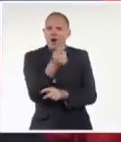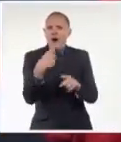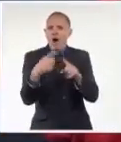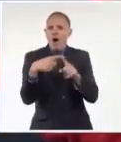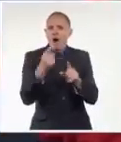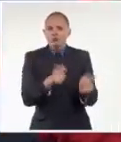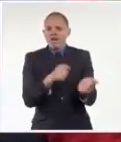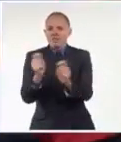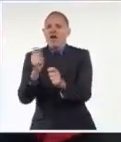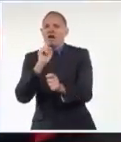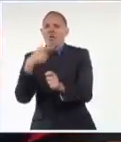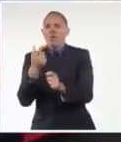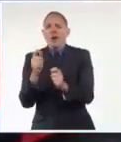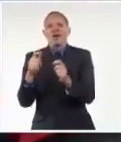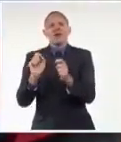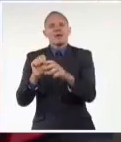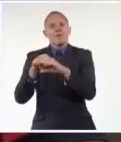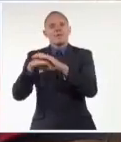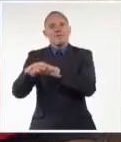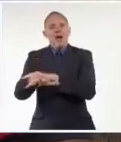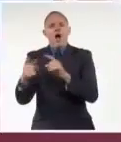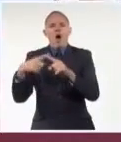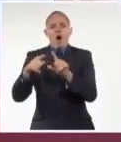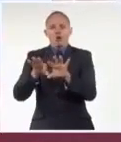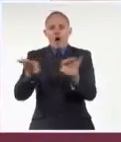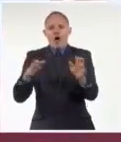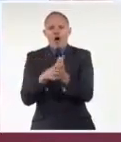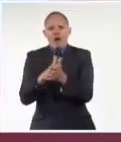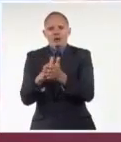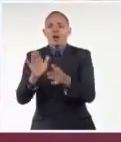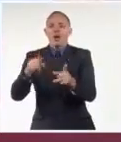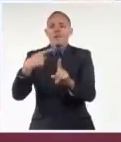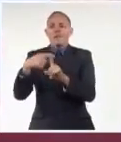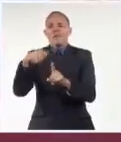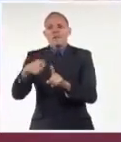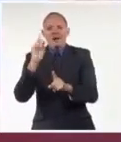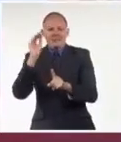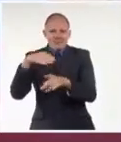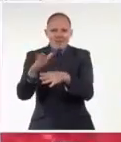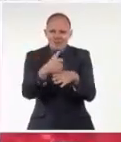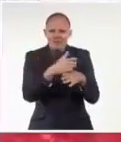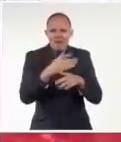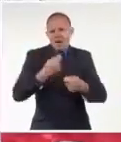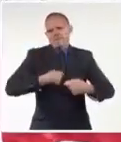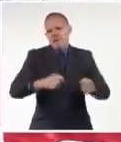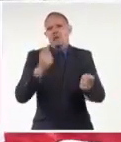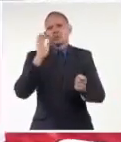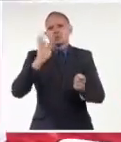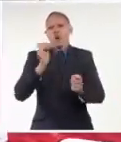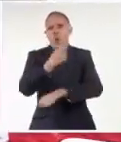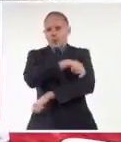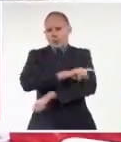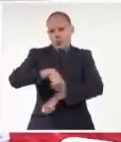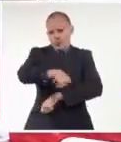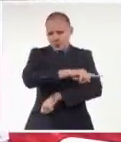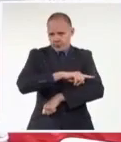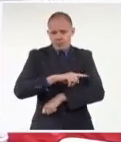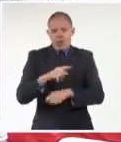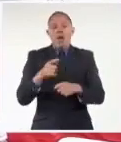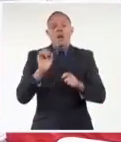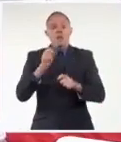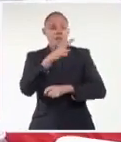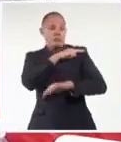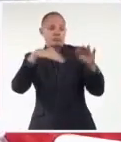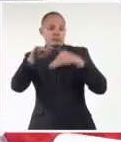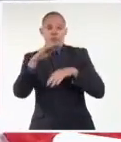conformados como el medallón, la croqueta y el picadillo condimentado con destino a la población. Acompañaron al jefe de gobierno el